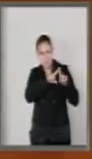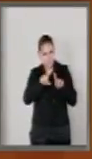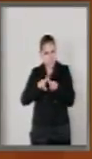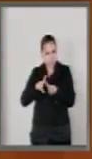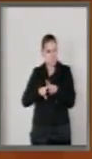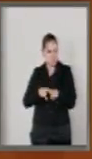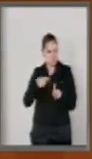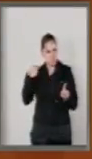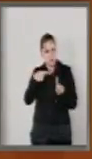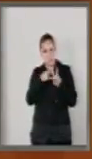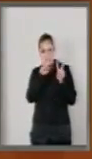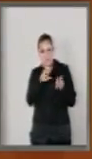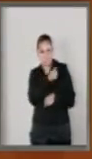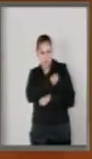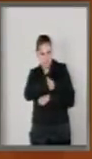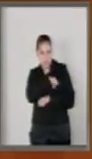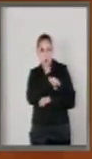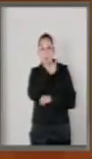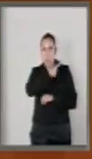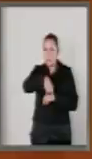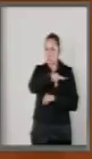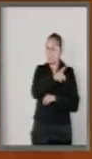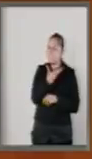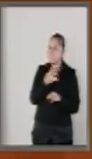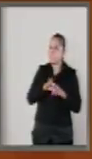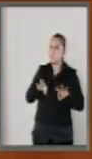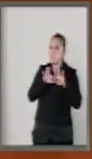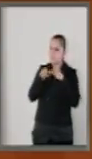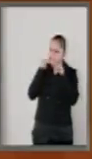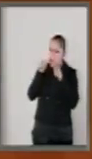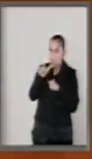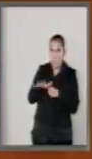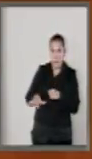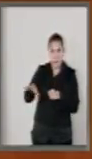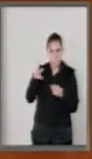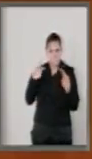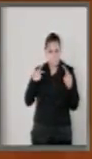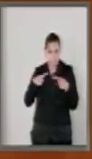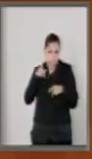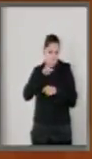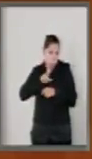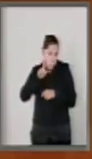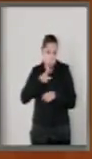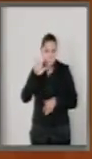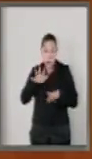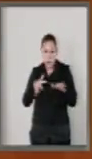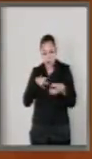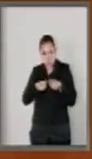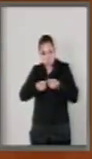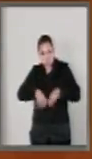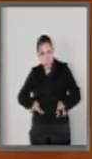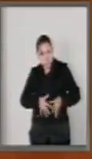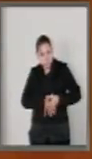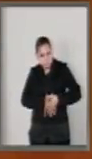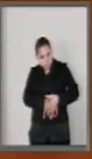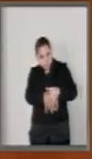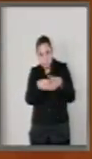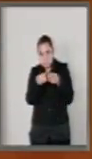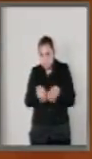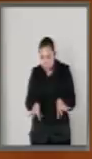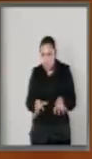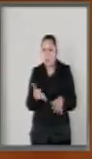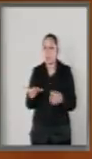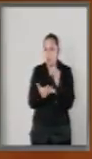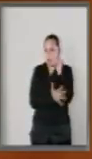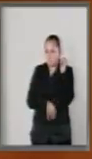perspectiva de derechos humanos a que las mujeres que sufren pérdidas gestacionales puedan tener una recuperación